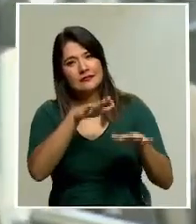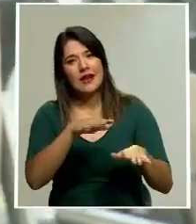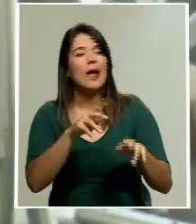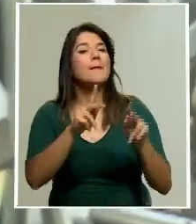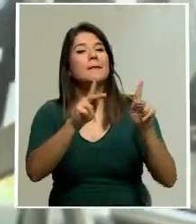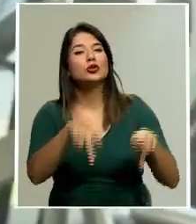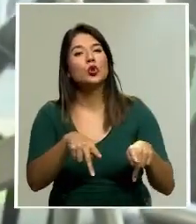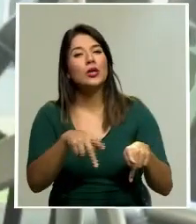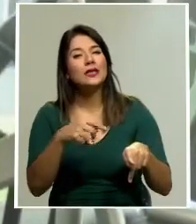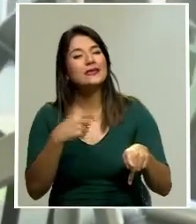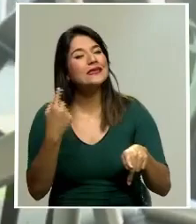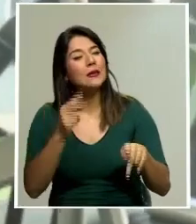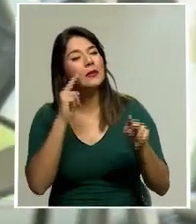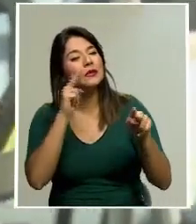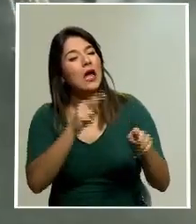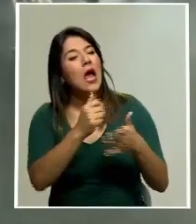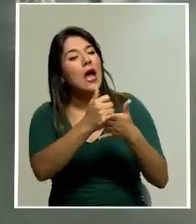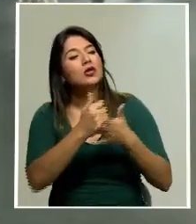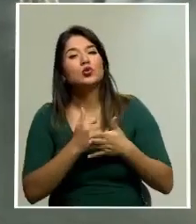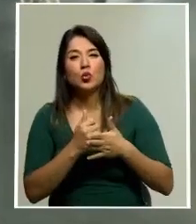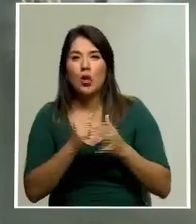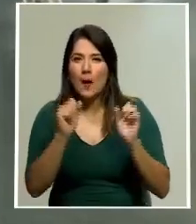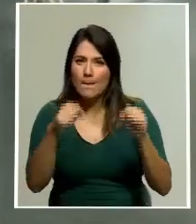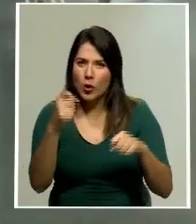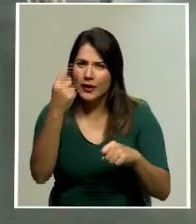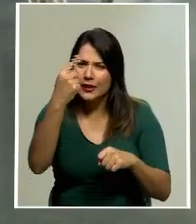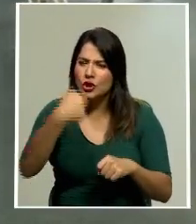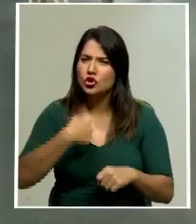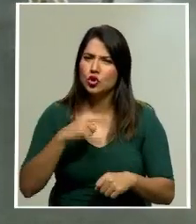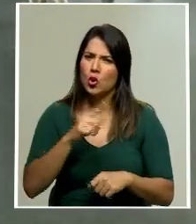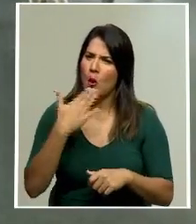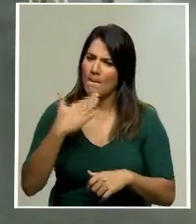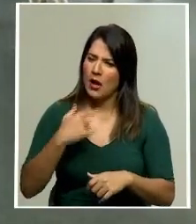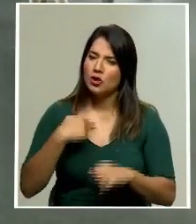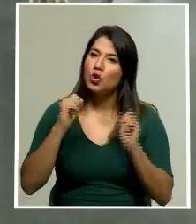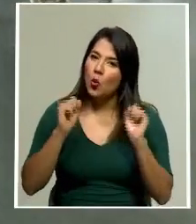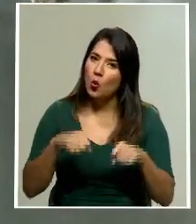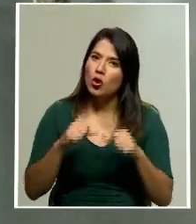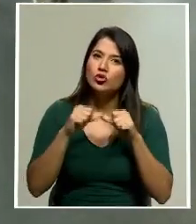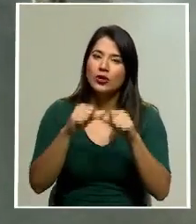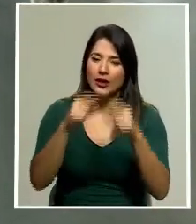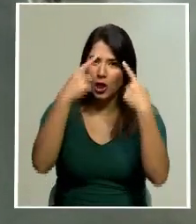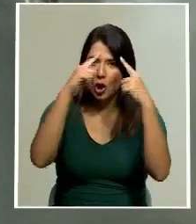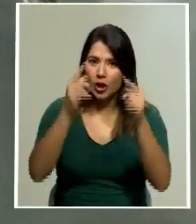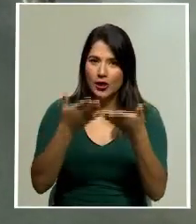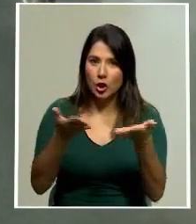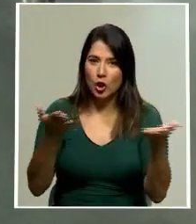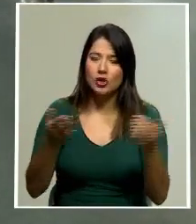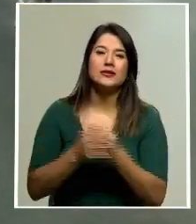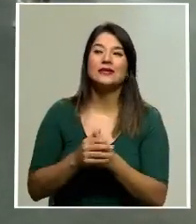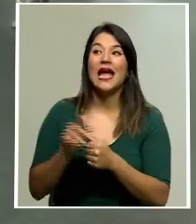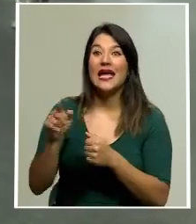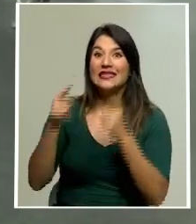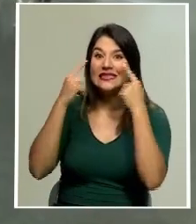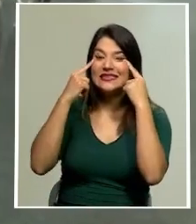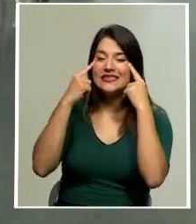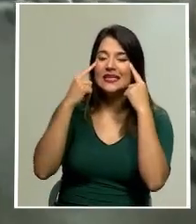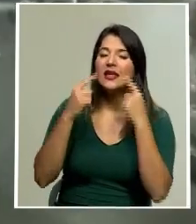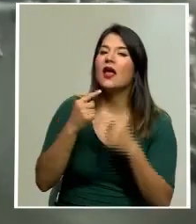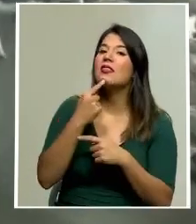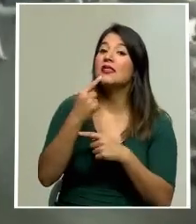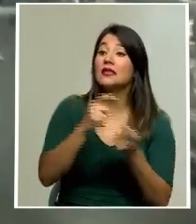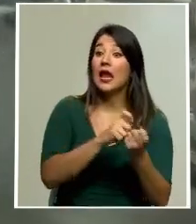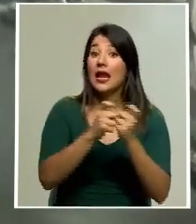ayudan a ver que tal vez uno no está tan mal y que puede salir adelante y que puede seguir logrando las cosas. La China confesó que el cambio al